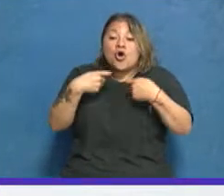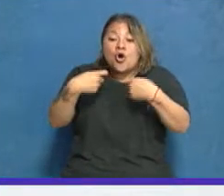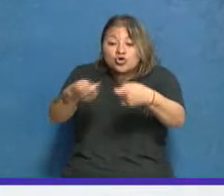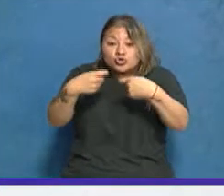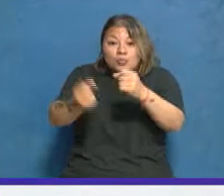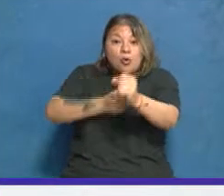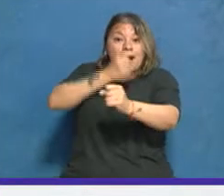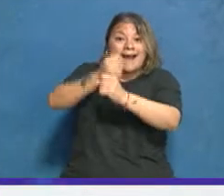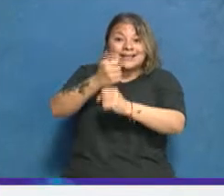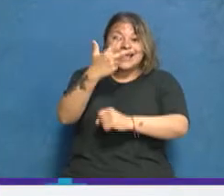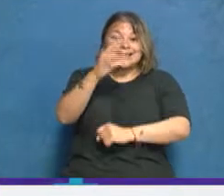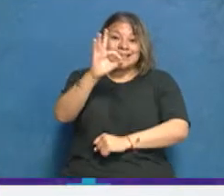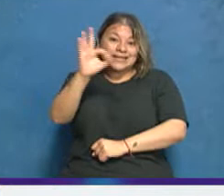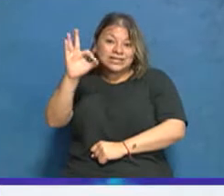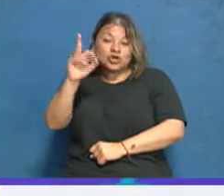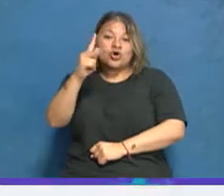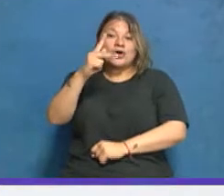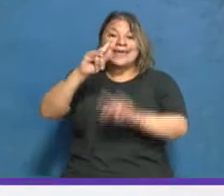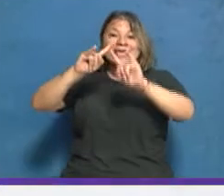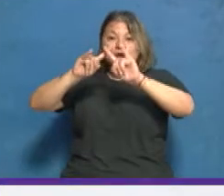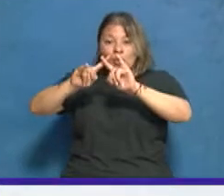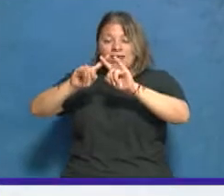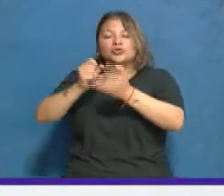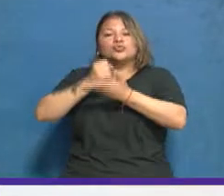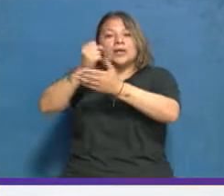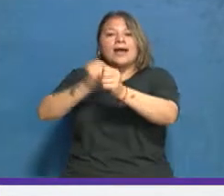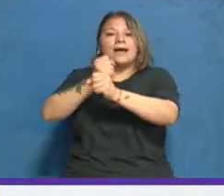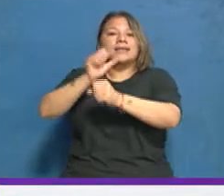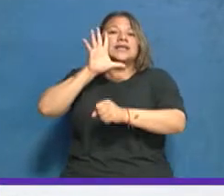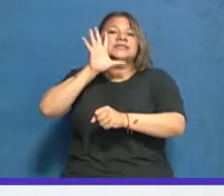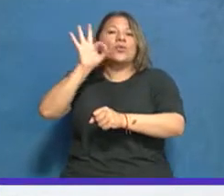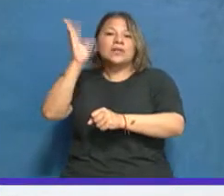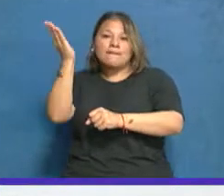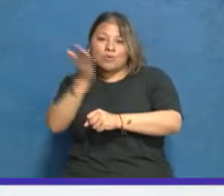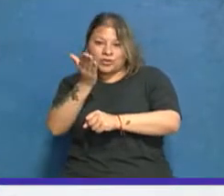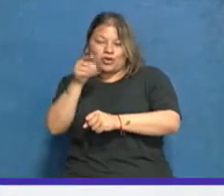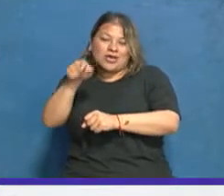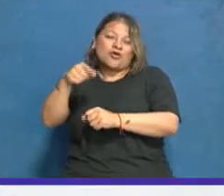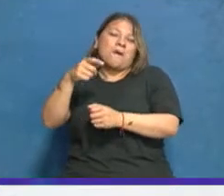está subsidiado en el 50%. Perfecto. Y para